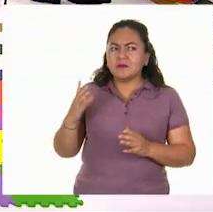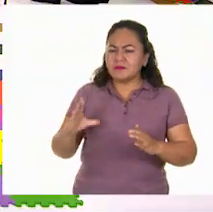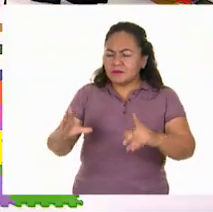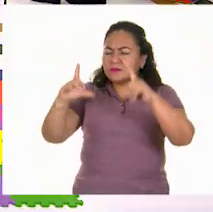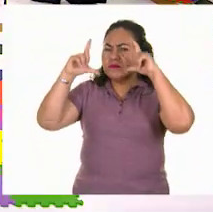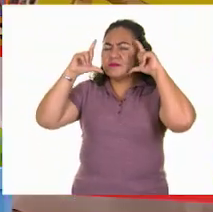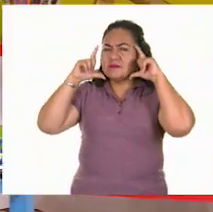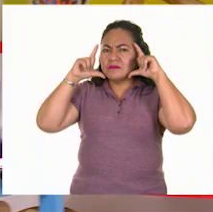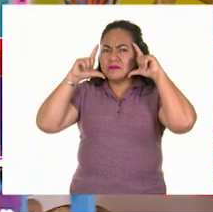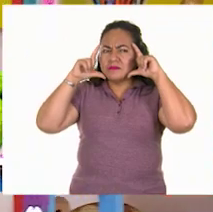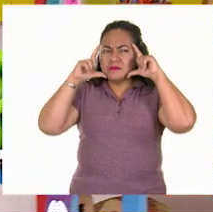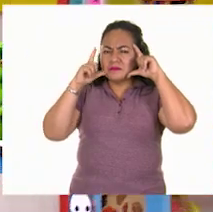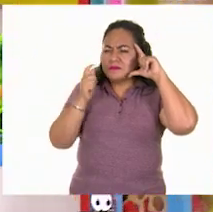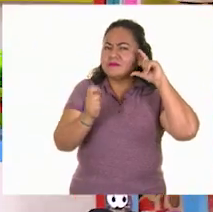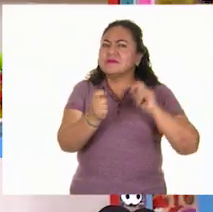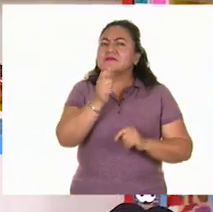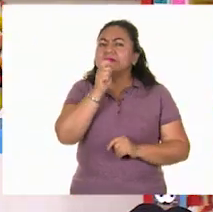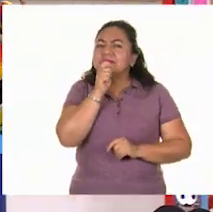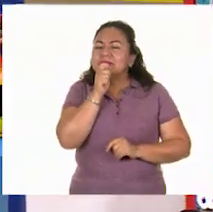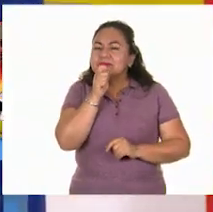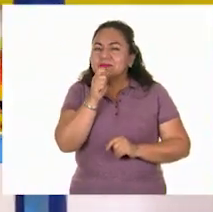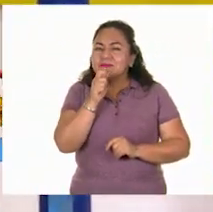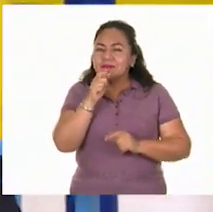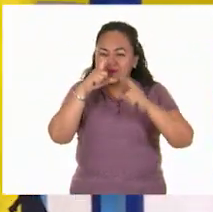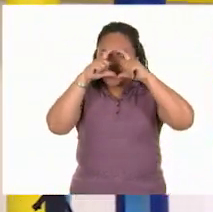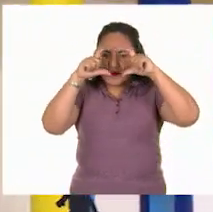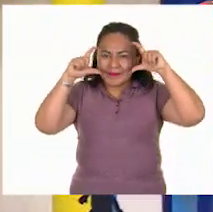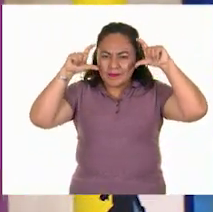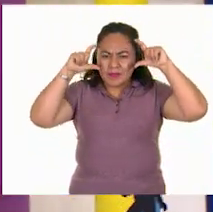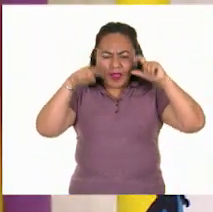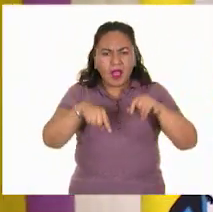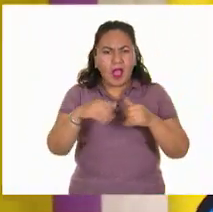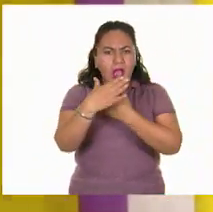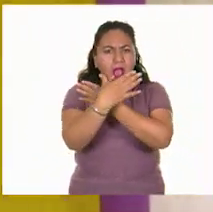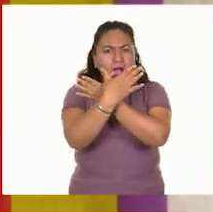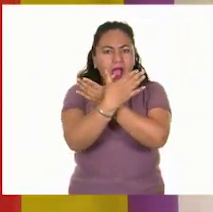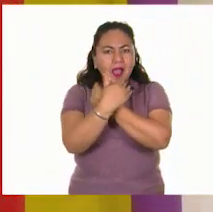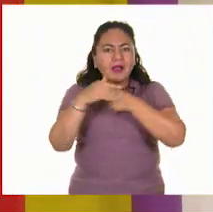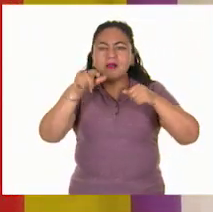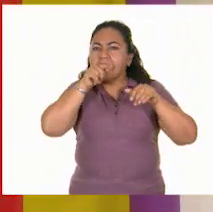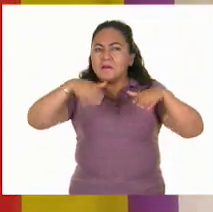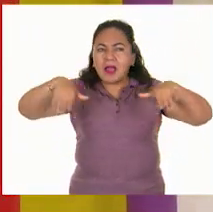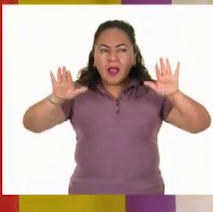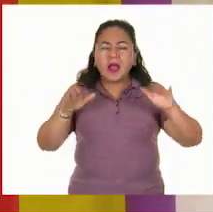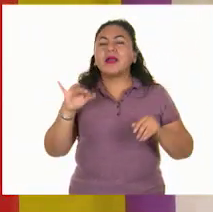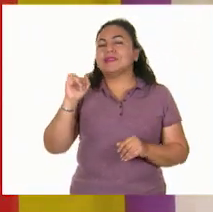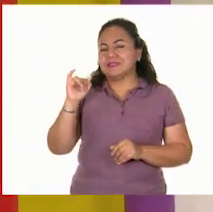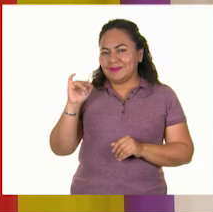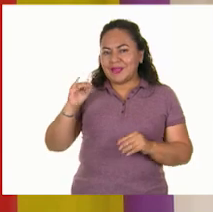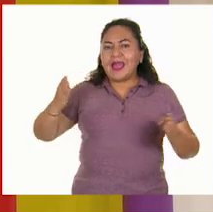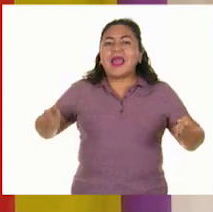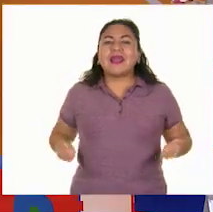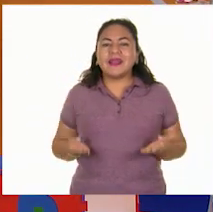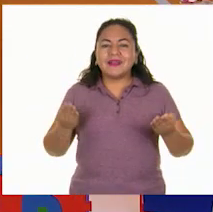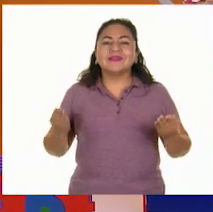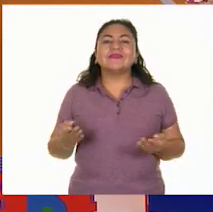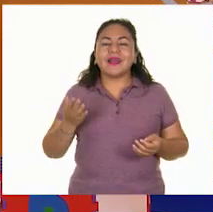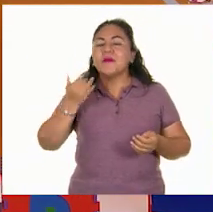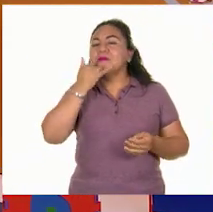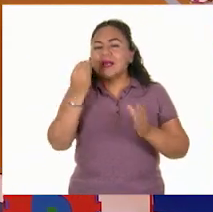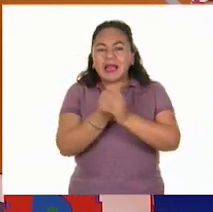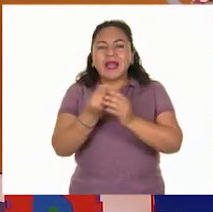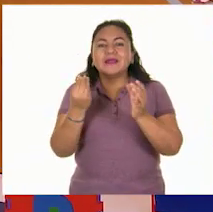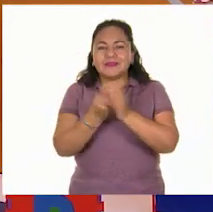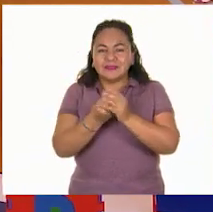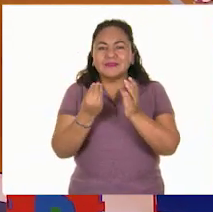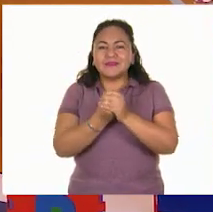llama mucho la atención y es de un ave, ¿verdad? Claro, fue de la clase Hagamos unas máscaras.